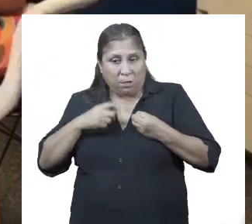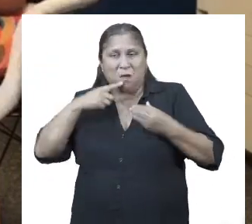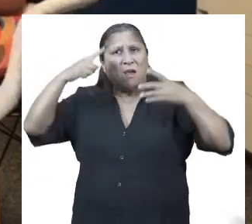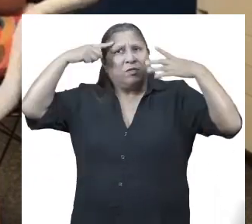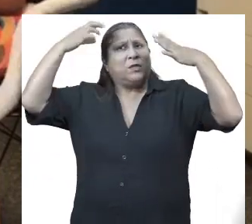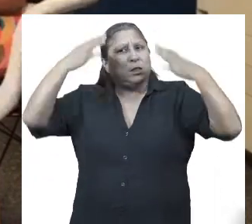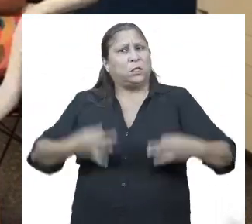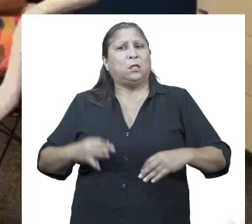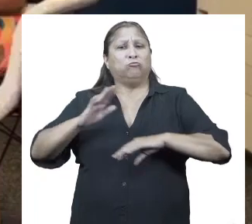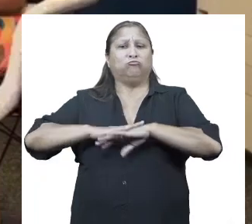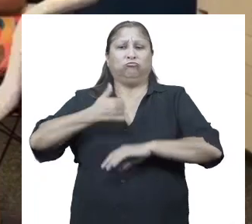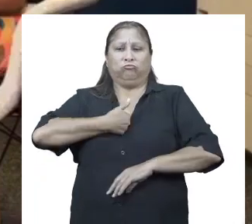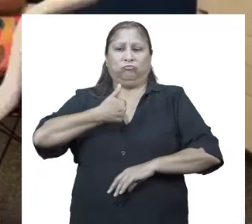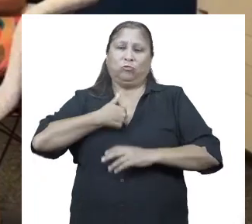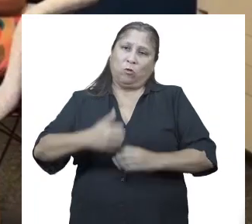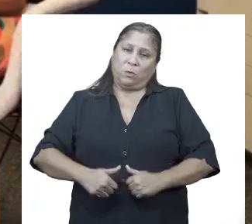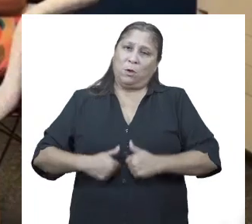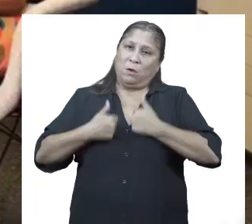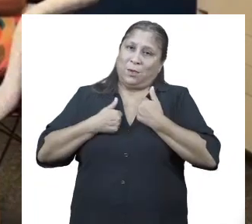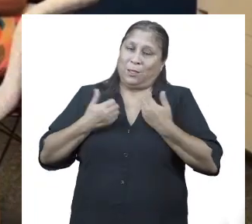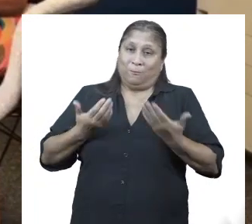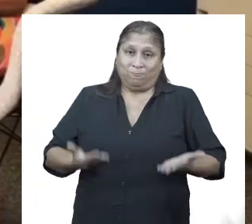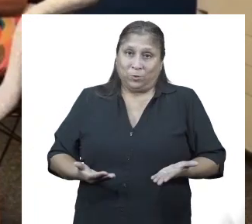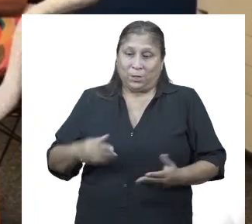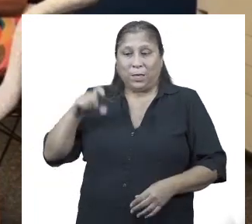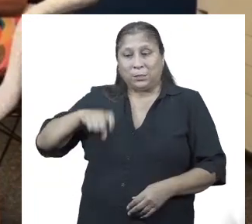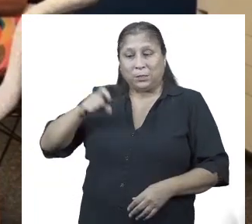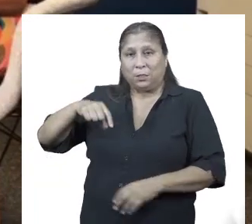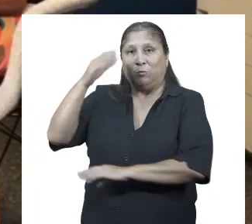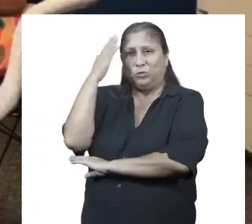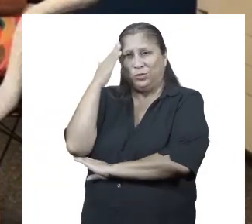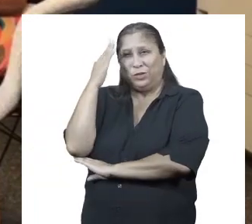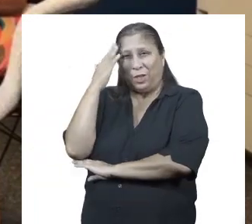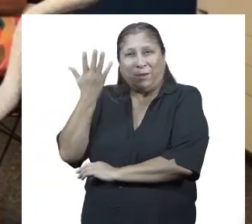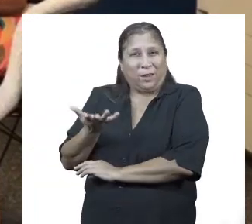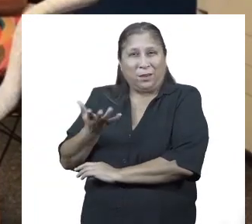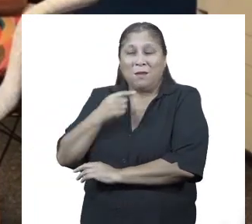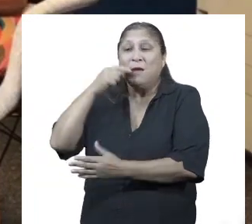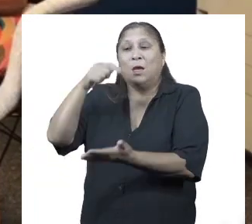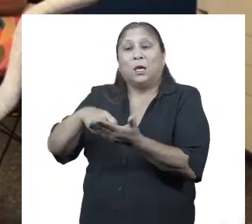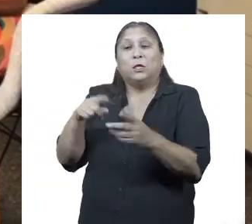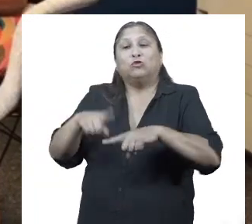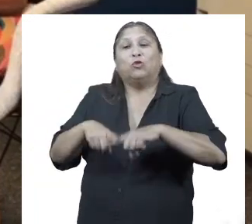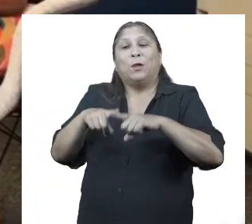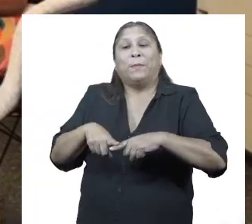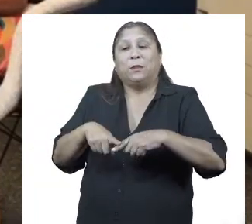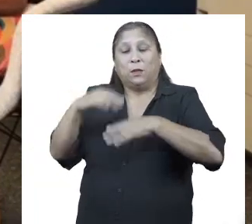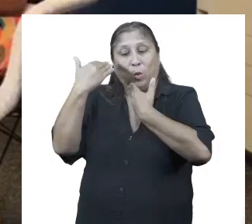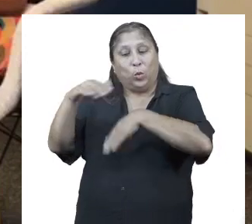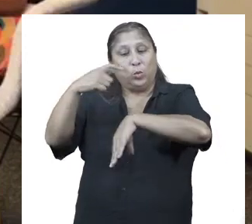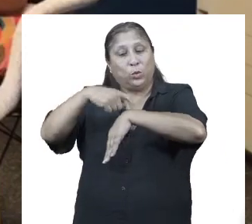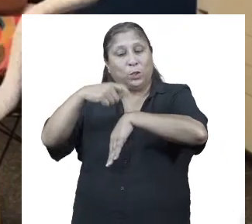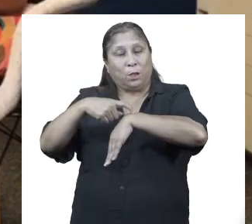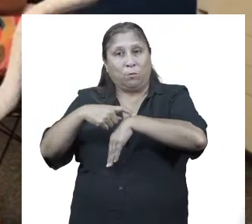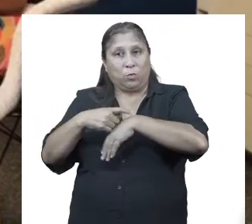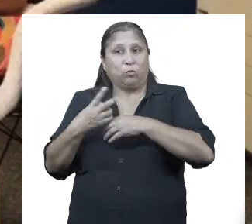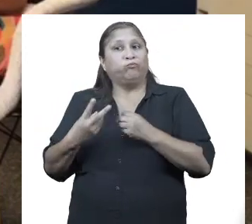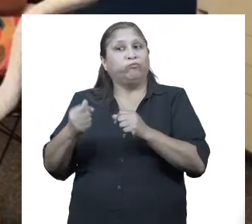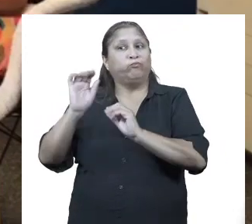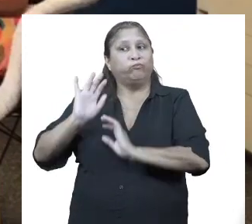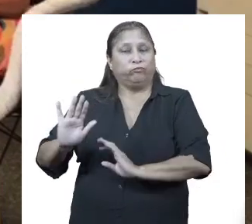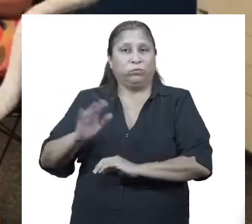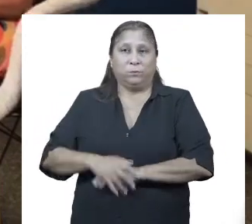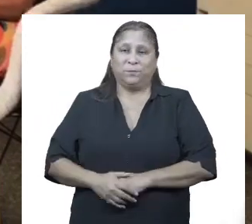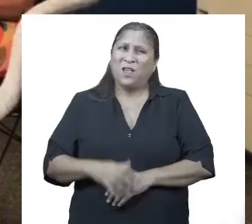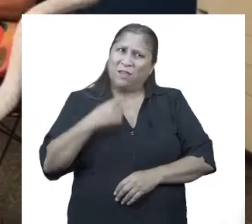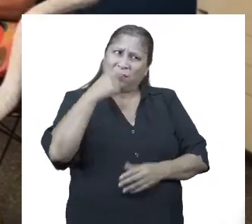decidir sobre su vida, ¿no? Entonces, hay que tomar en cuenta que esto debe ajustarse a un plazo razonable y a la naturaleza del caso,